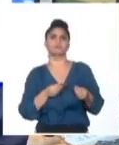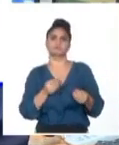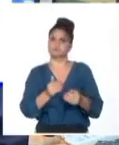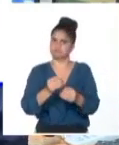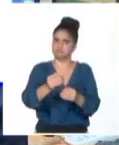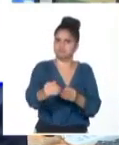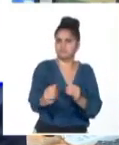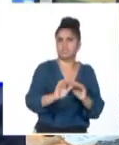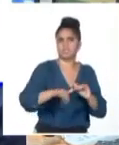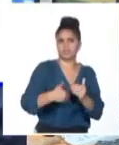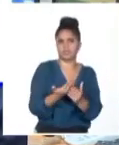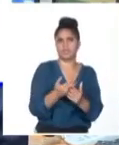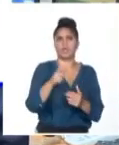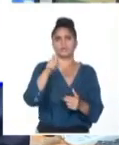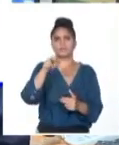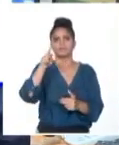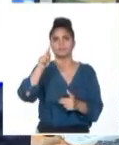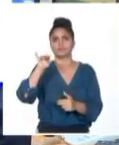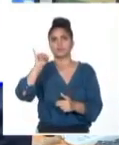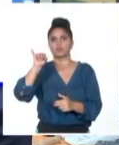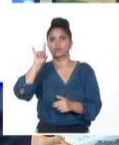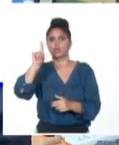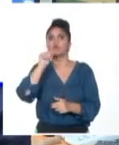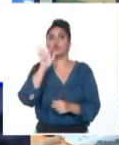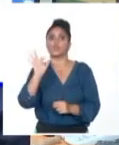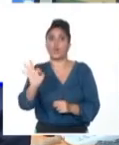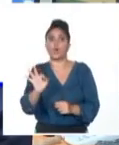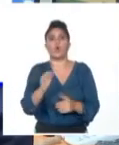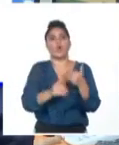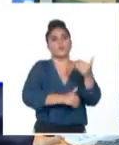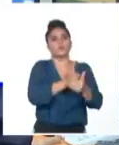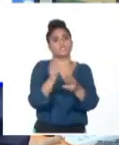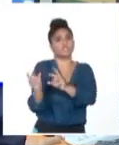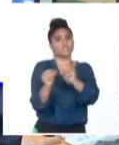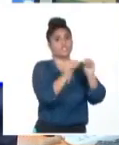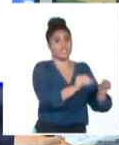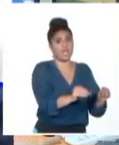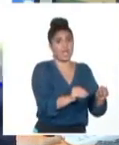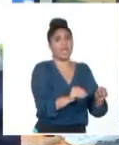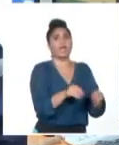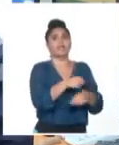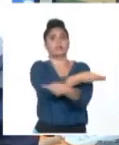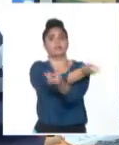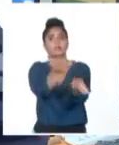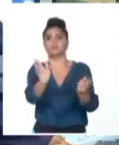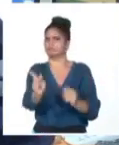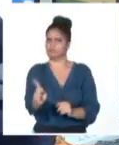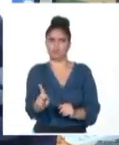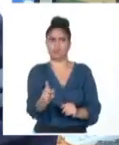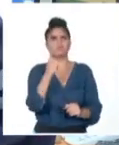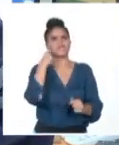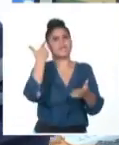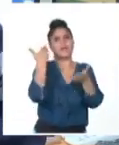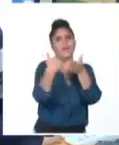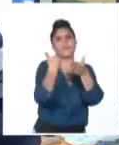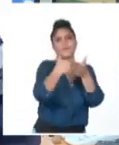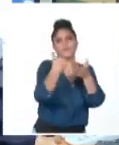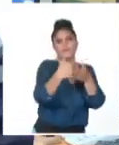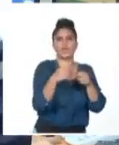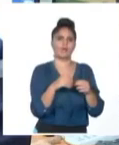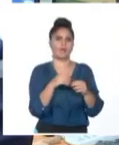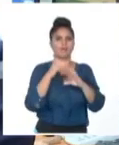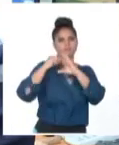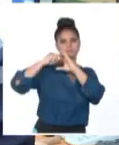almacenamiento. Crudo que tiene un proceso que se recibe, se verifica calidad, se verifica cantidad en el muelle petrolero. A partir de ahí ese crudo se bombea a los tanques